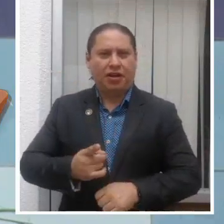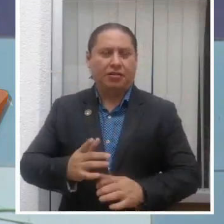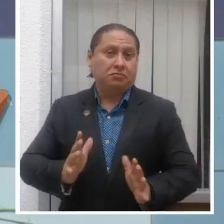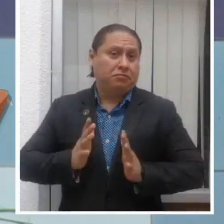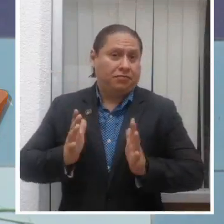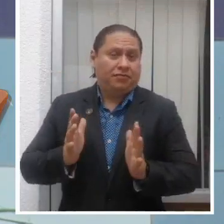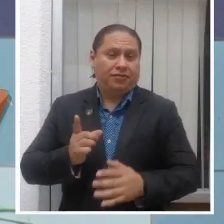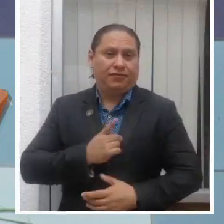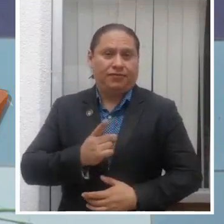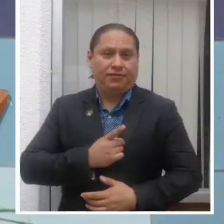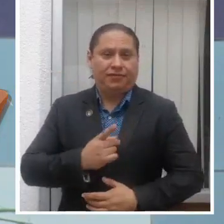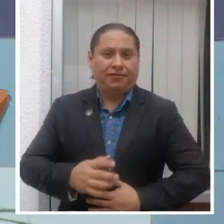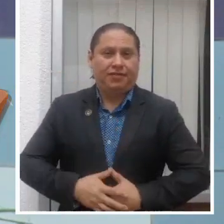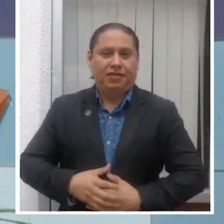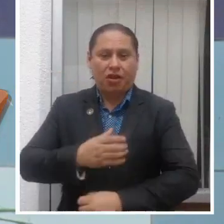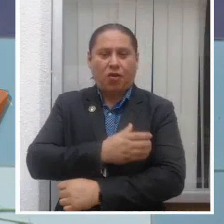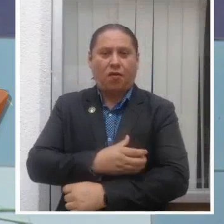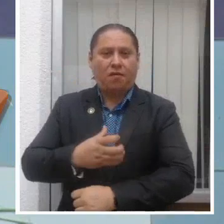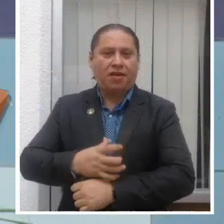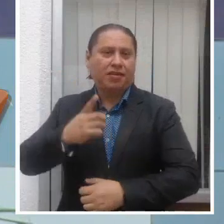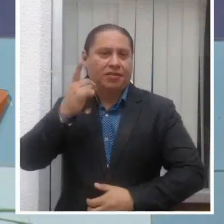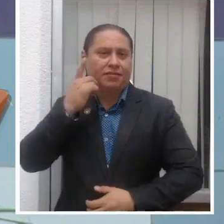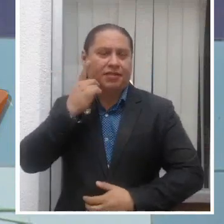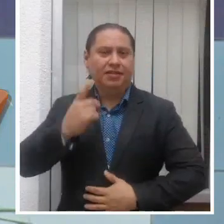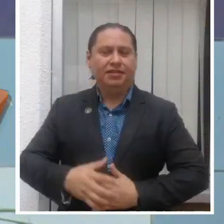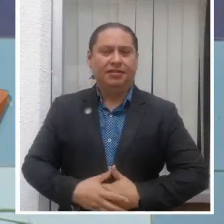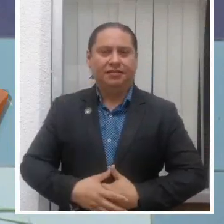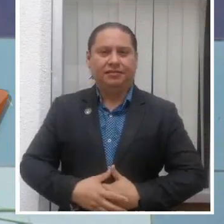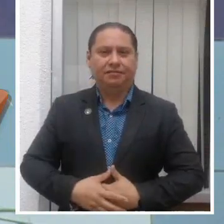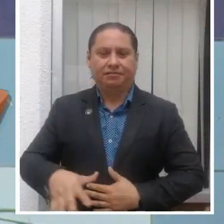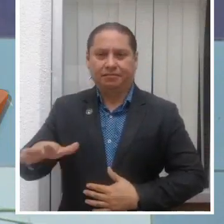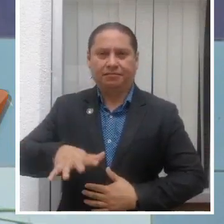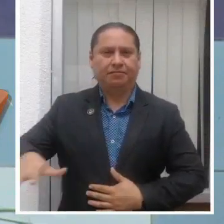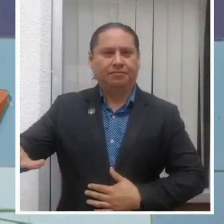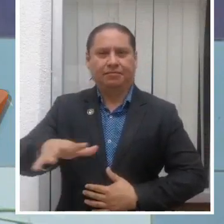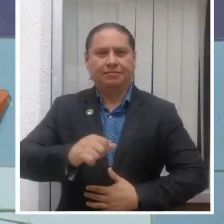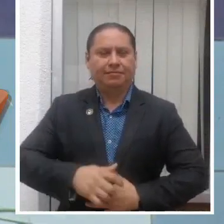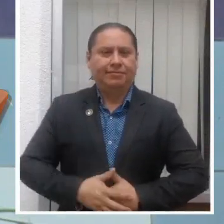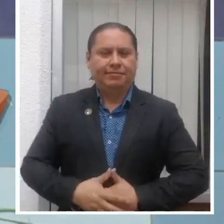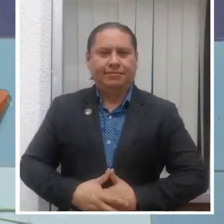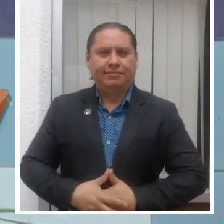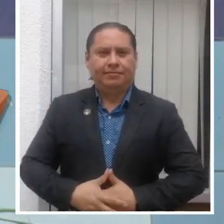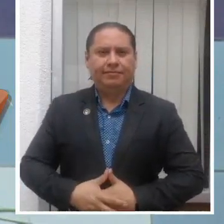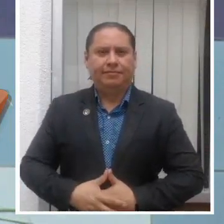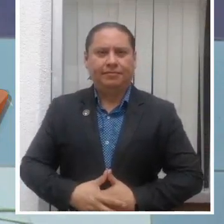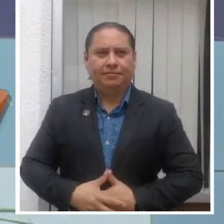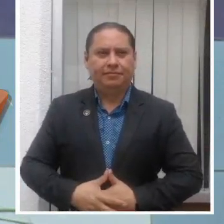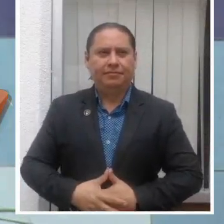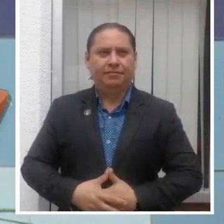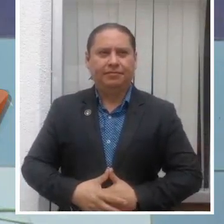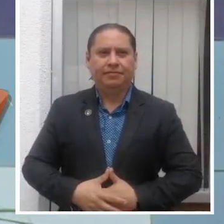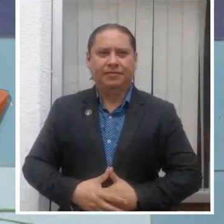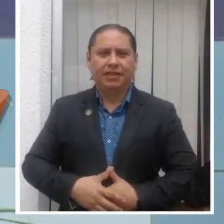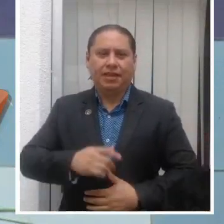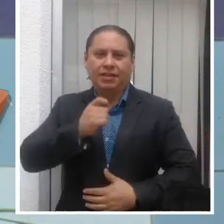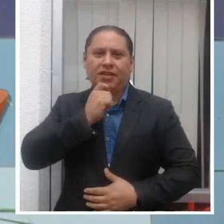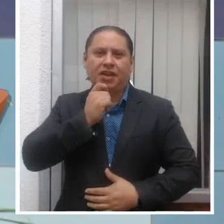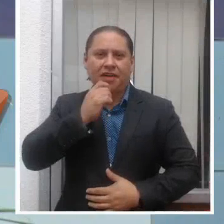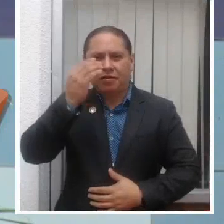esperaba. De mis compañeros, compañeras diputadas, que apenas los acabo de